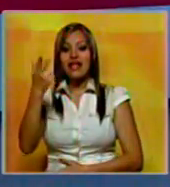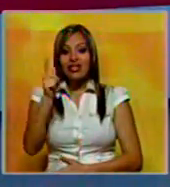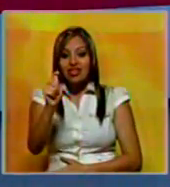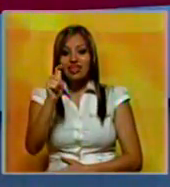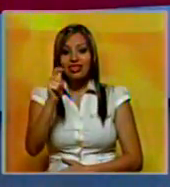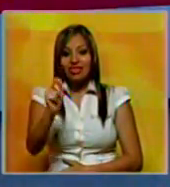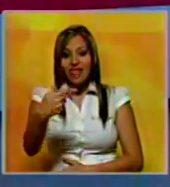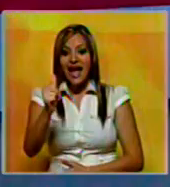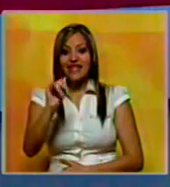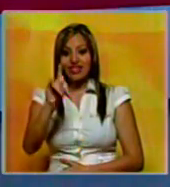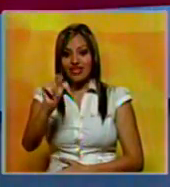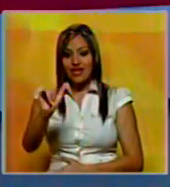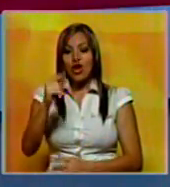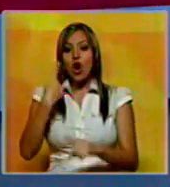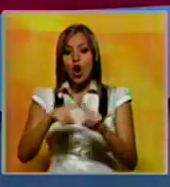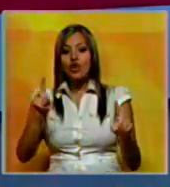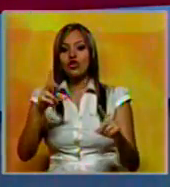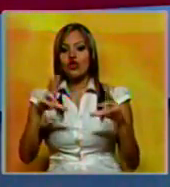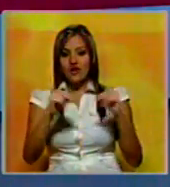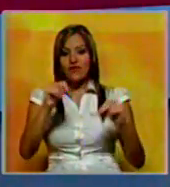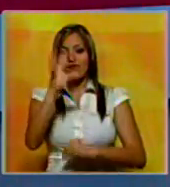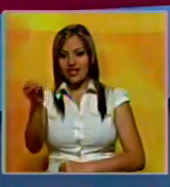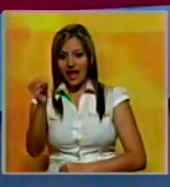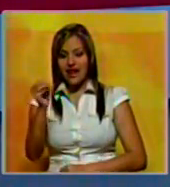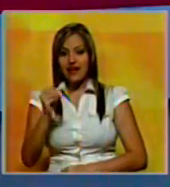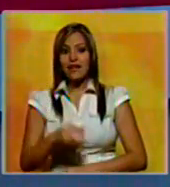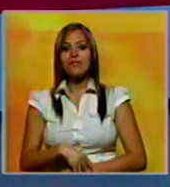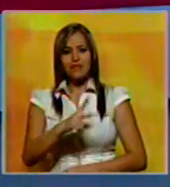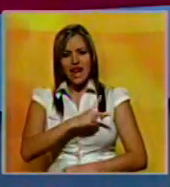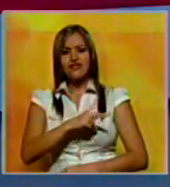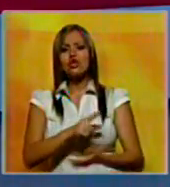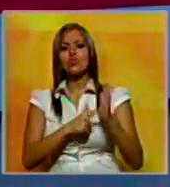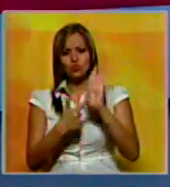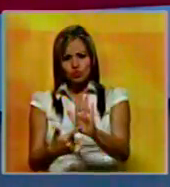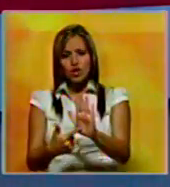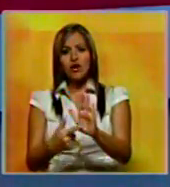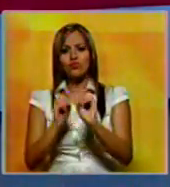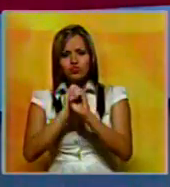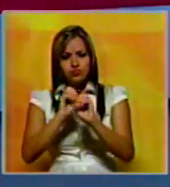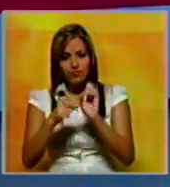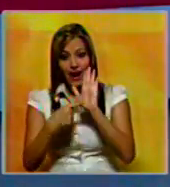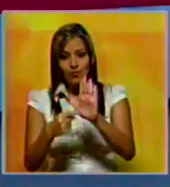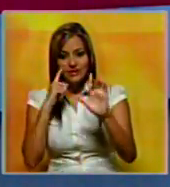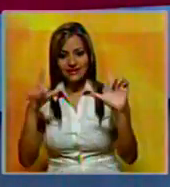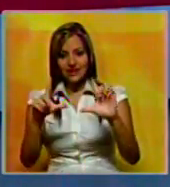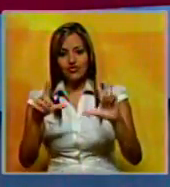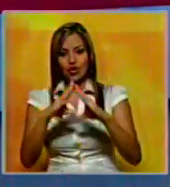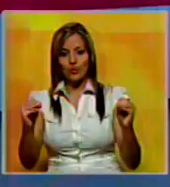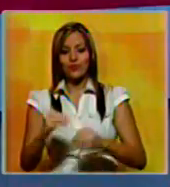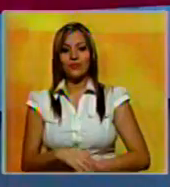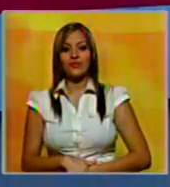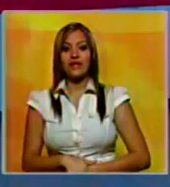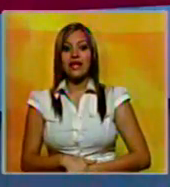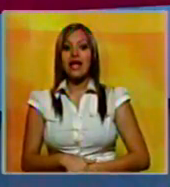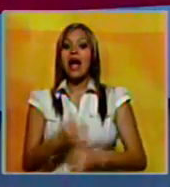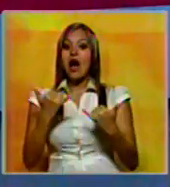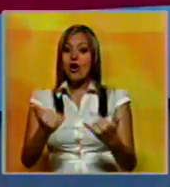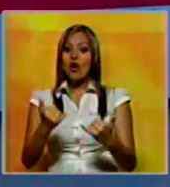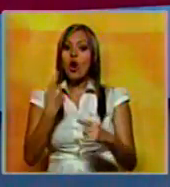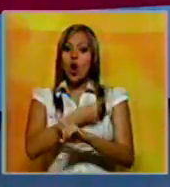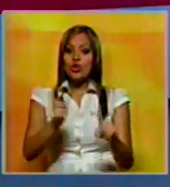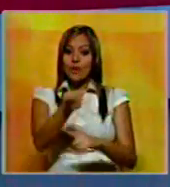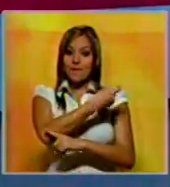frente a Nigeria Recuerden benevision el equipo campeón llevando la batuta en esta copa confederaciones ya pasamos ahora al béisbol de las grandes ligas porque este